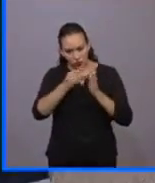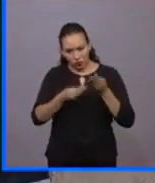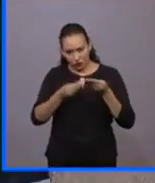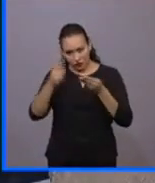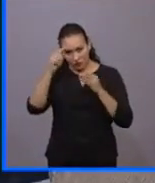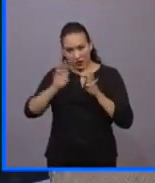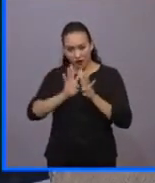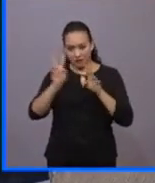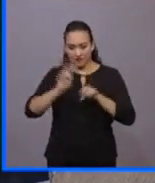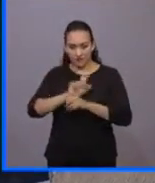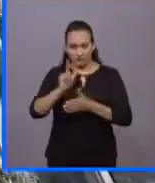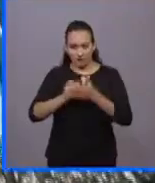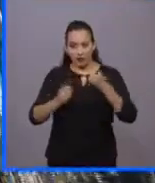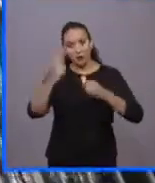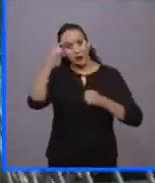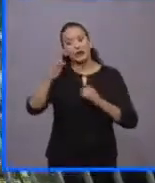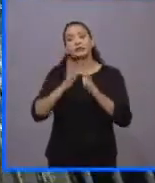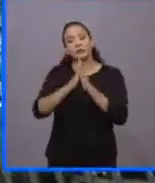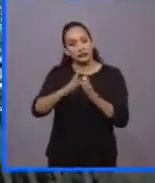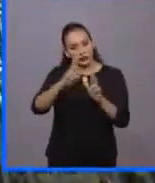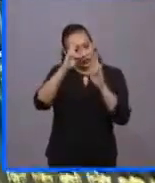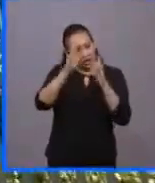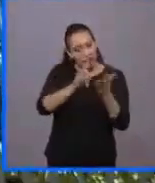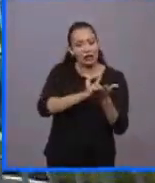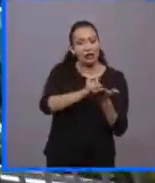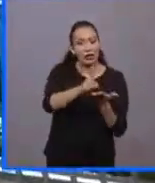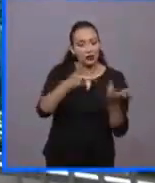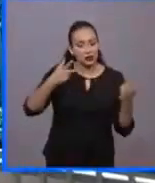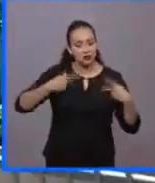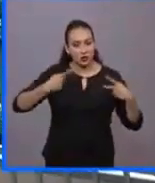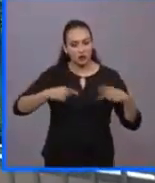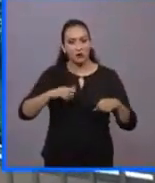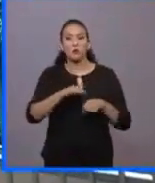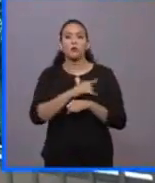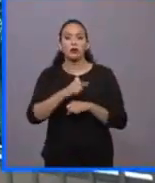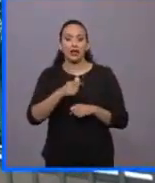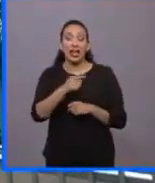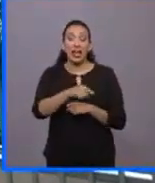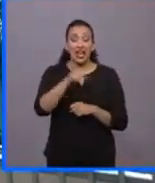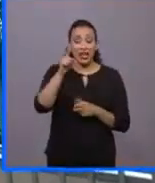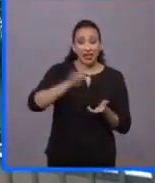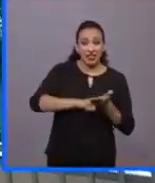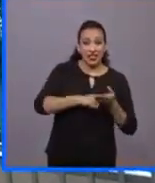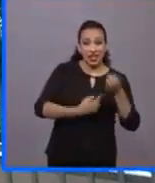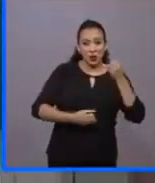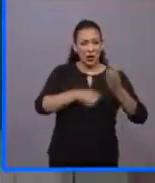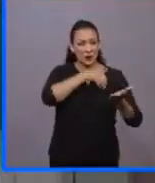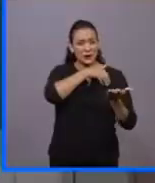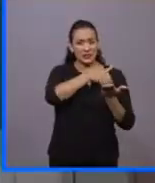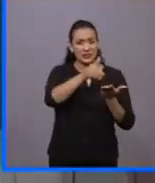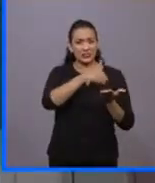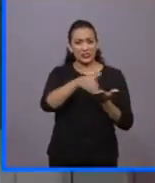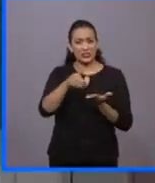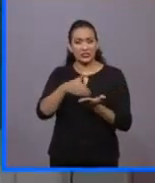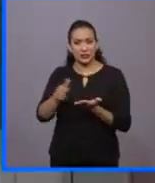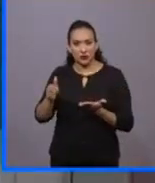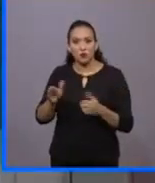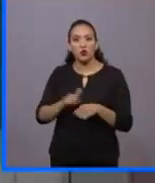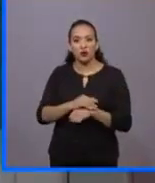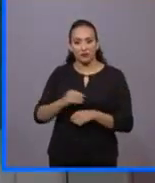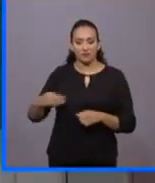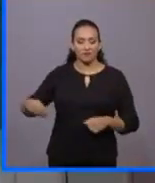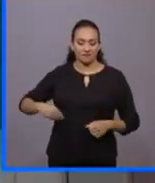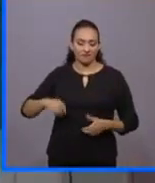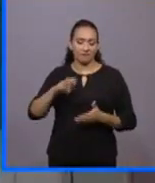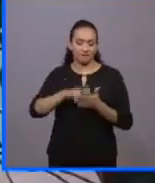Judicatura Federal para que se respeten sus derechos constitucionales tras el despido masivo de juzgadores a consecuencia de la